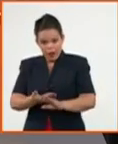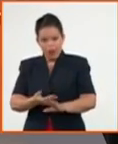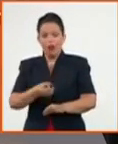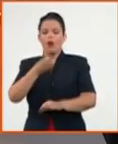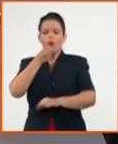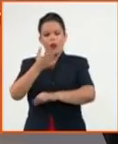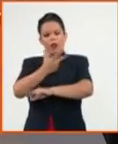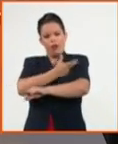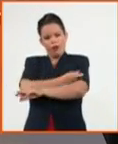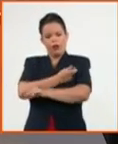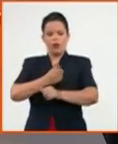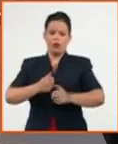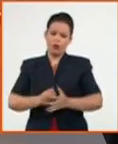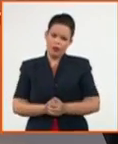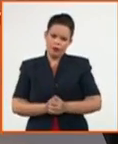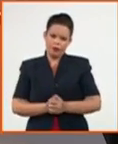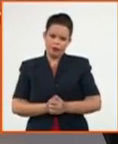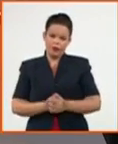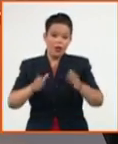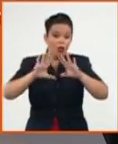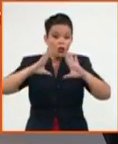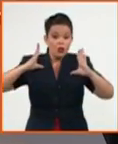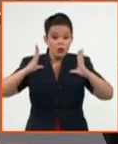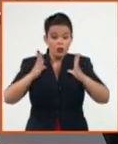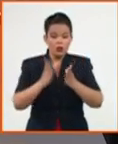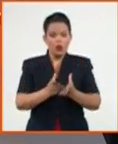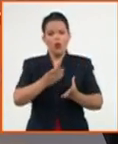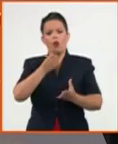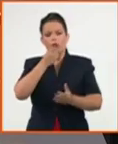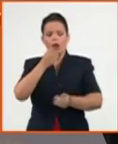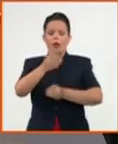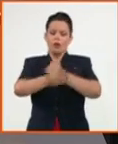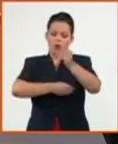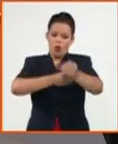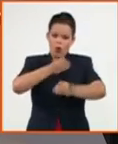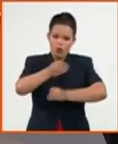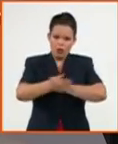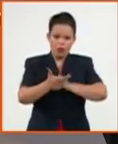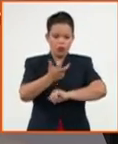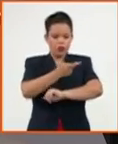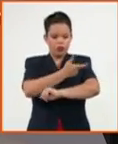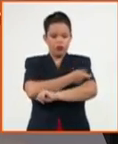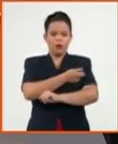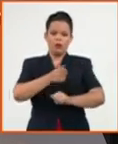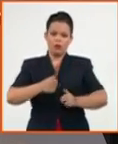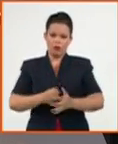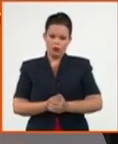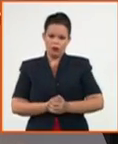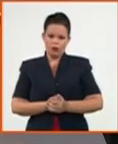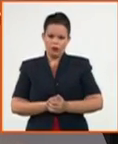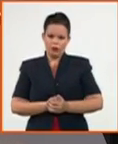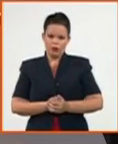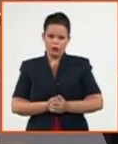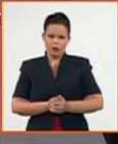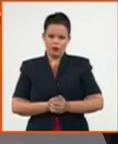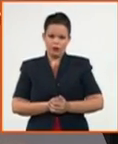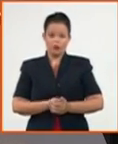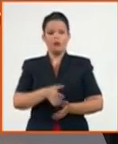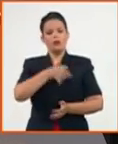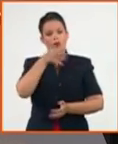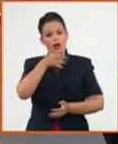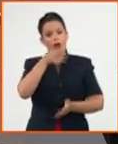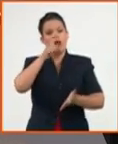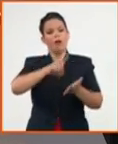que en todos los casos van a existir procesos de recuperación que decimos esto para los padres que estén en esta situación con sus hijos pues bueno